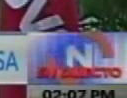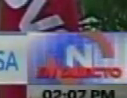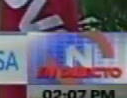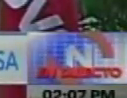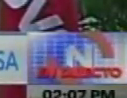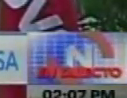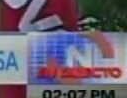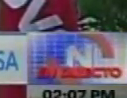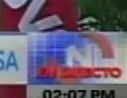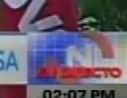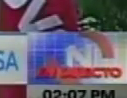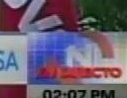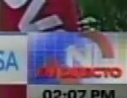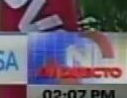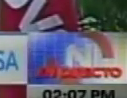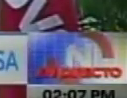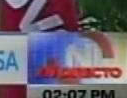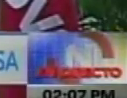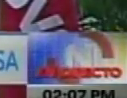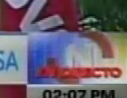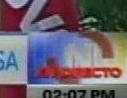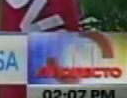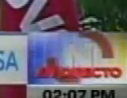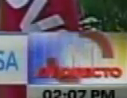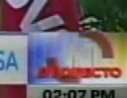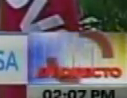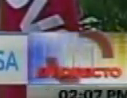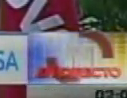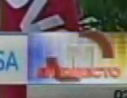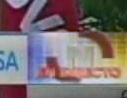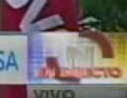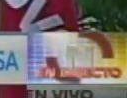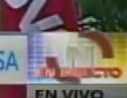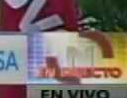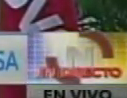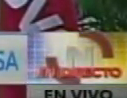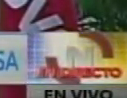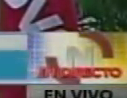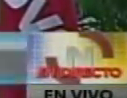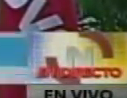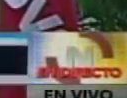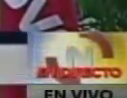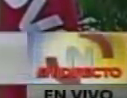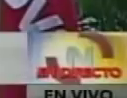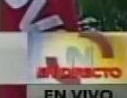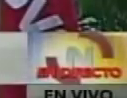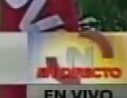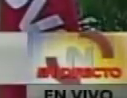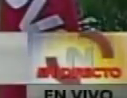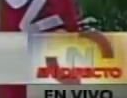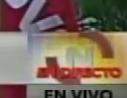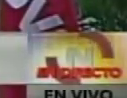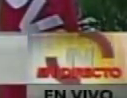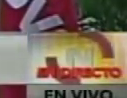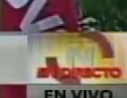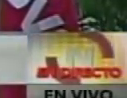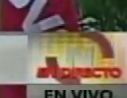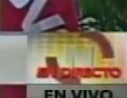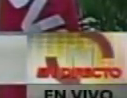Por amor de Dios, amada clase obrera de PDVSA, yo tengo toda la fe puesta